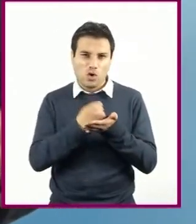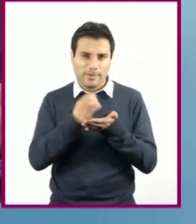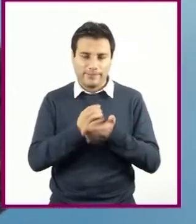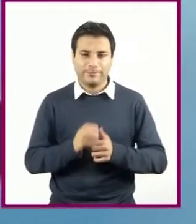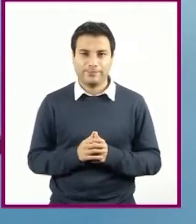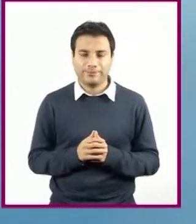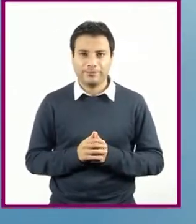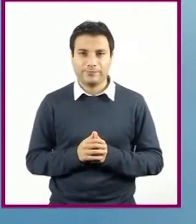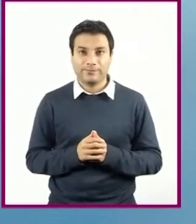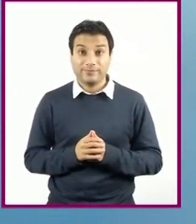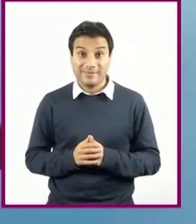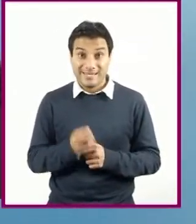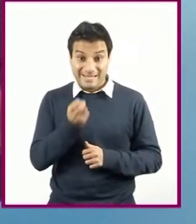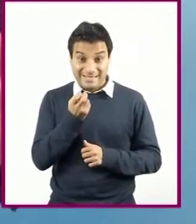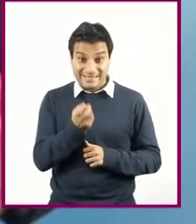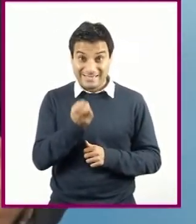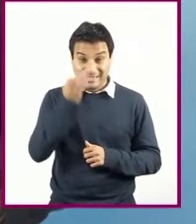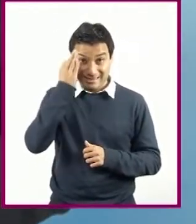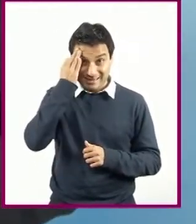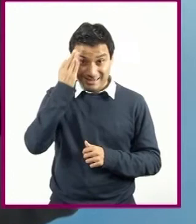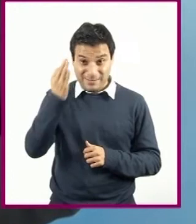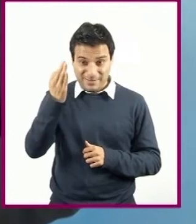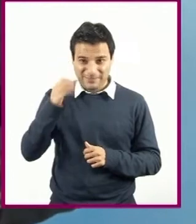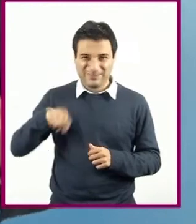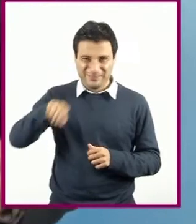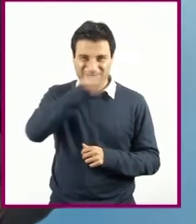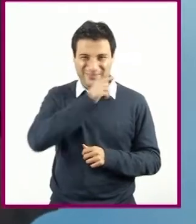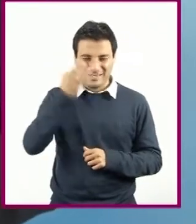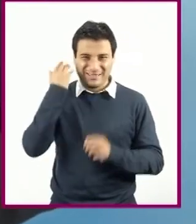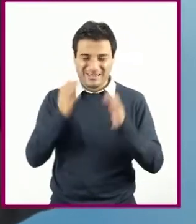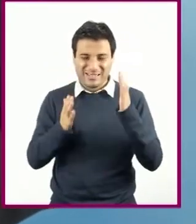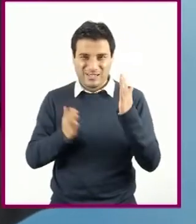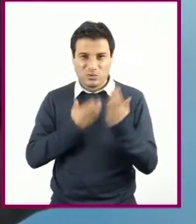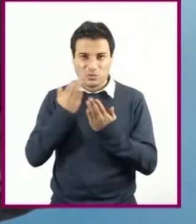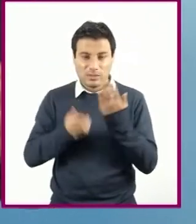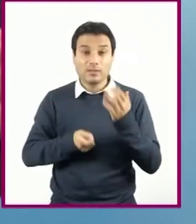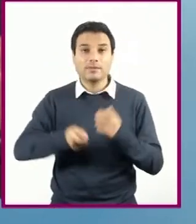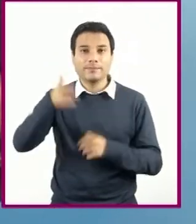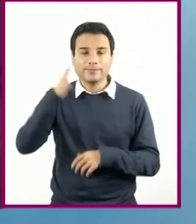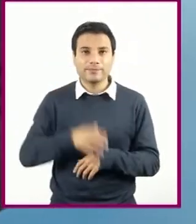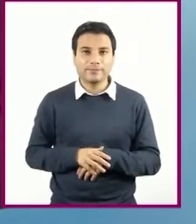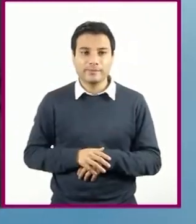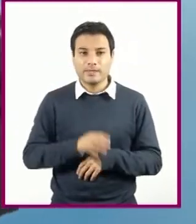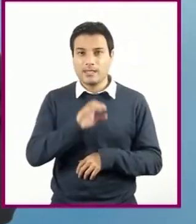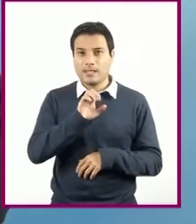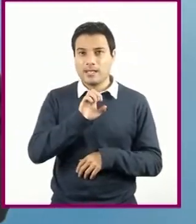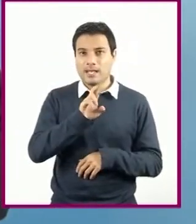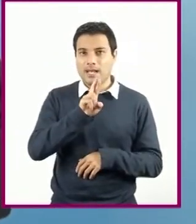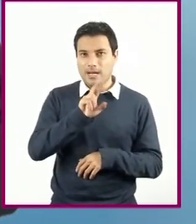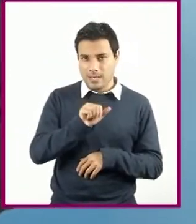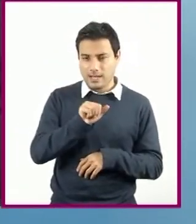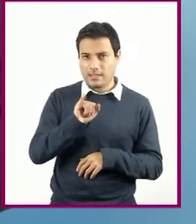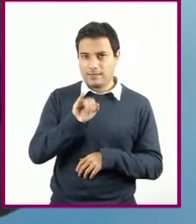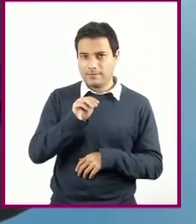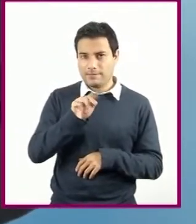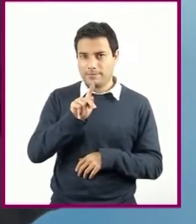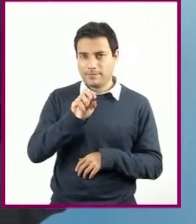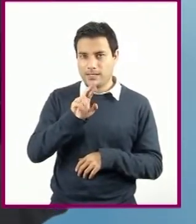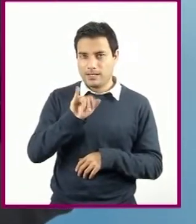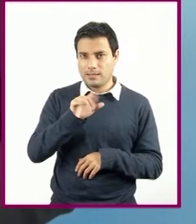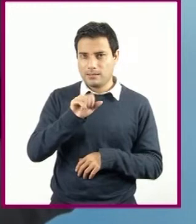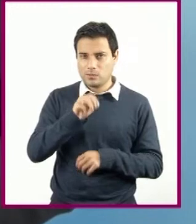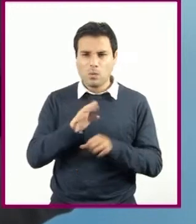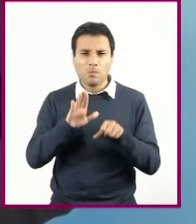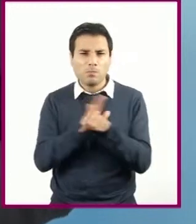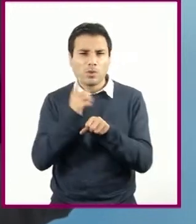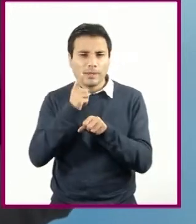A esta etapa, que también estudiamos, se le conoce como la era del imperialismo, por las razones que